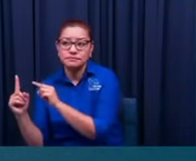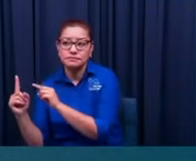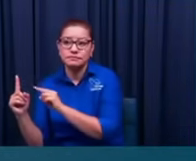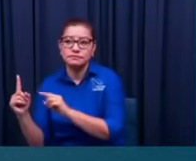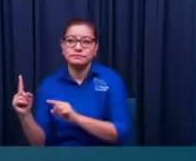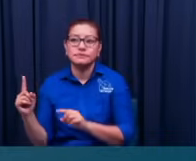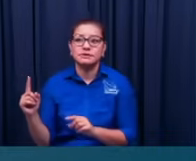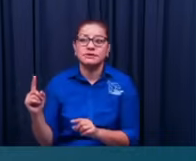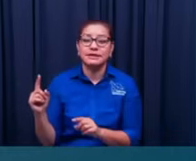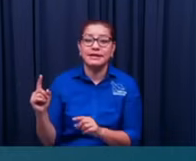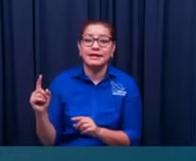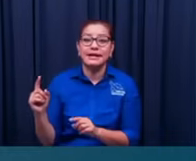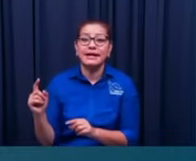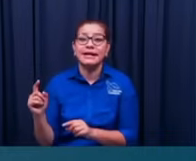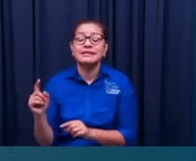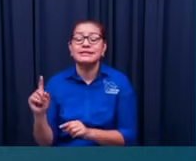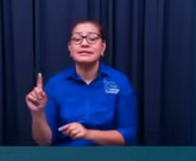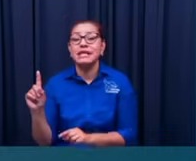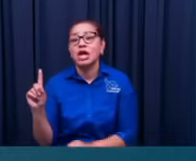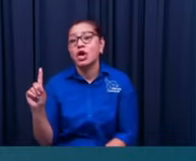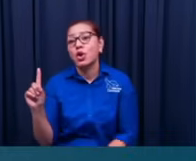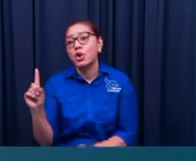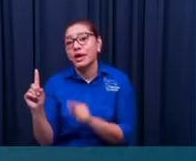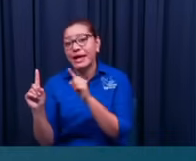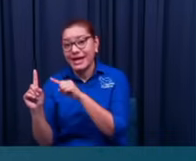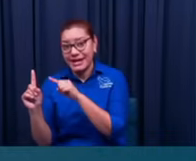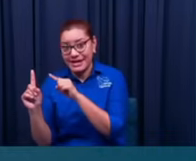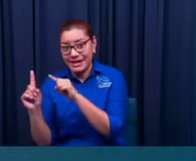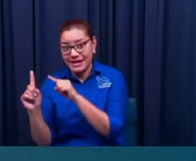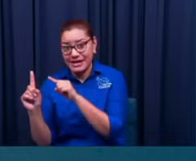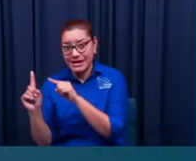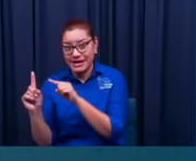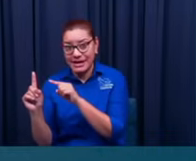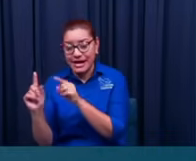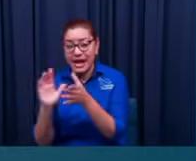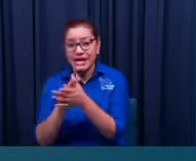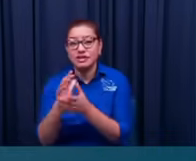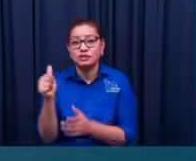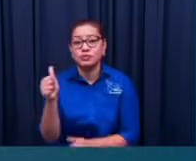Señor, que si un hermano tiene una mujer que no es creyente